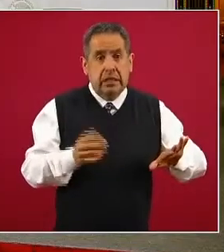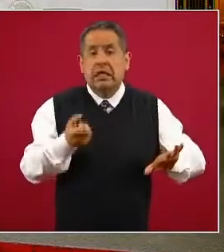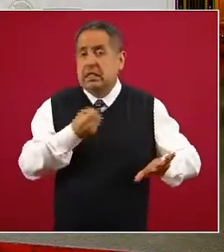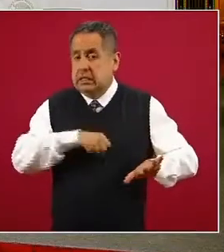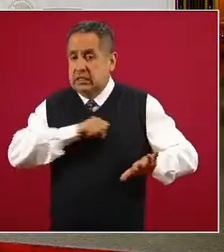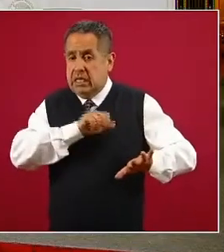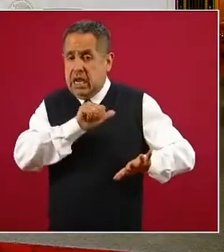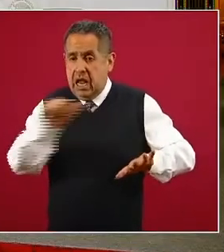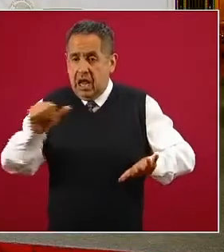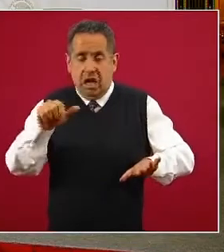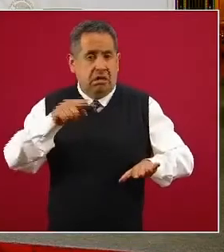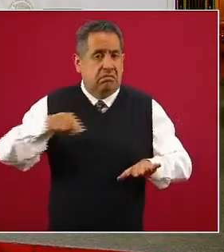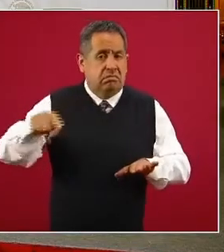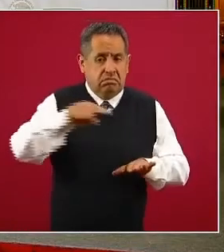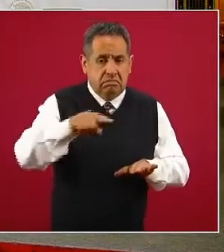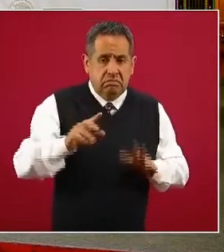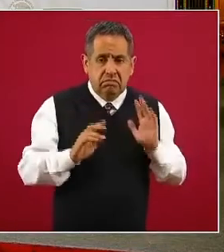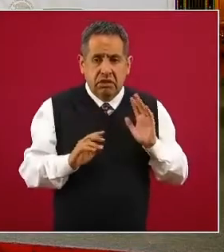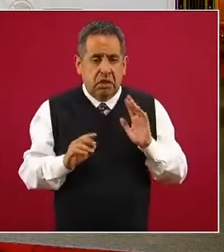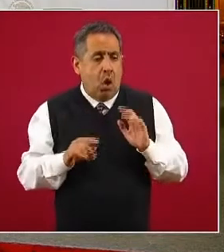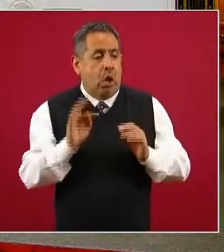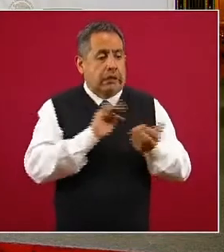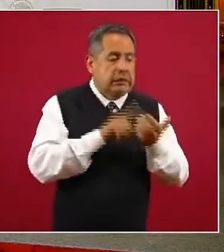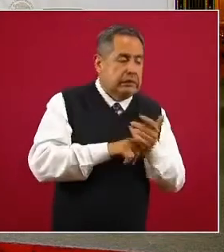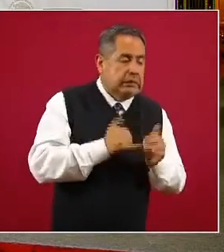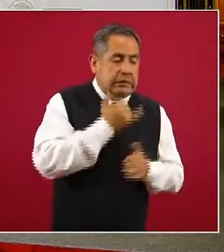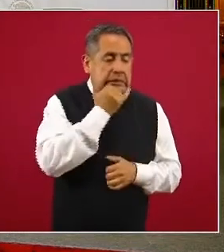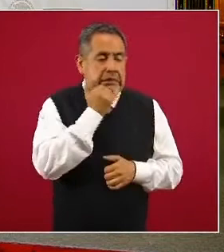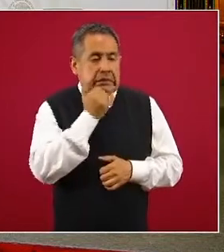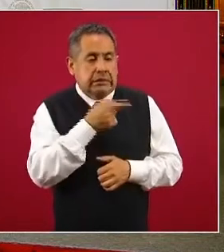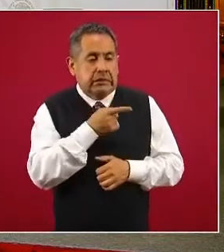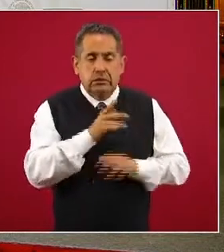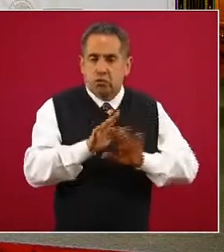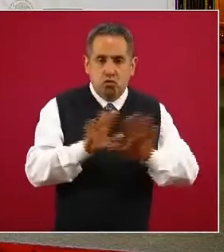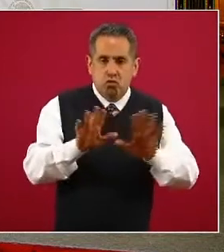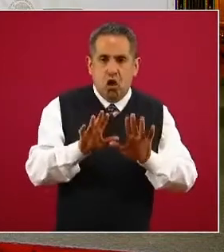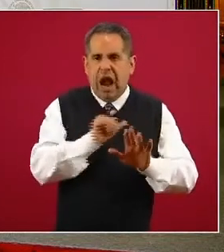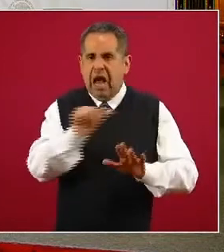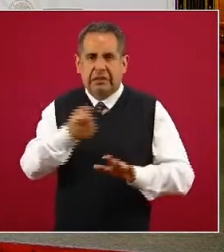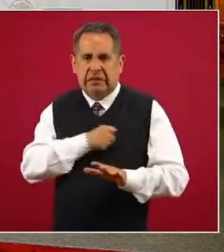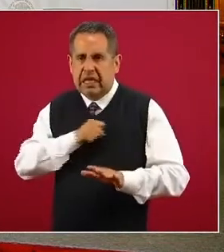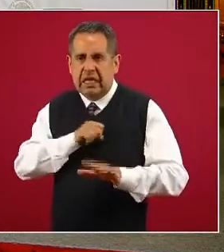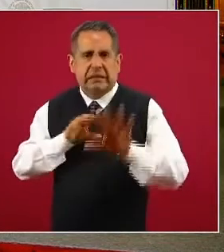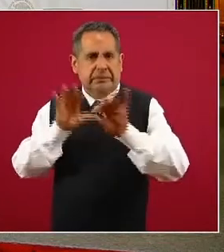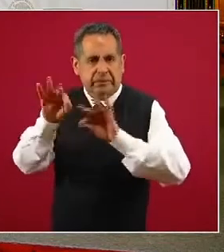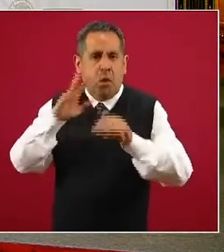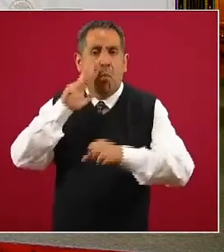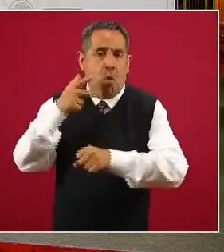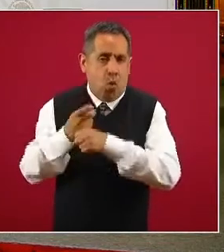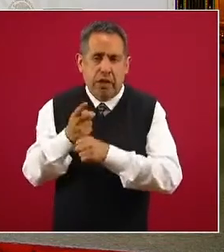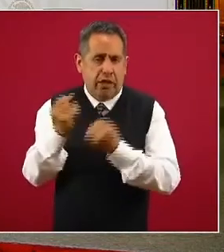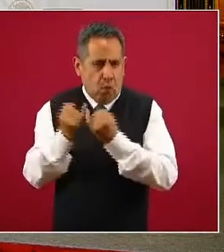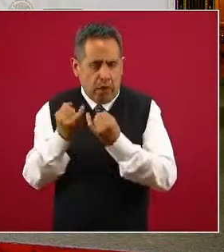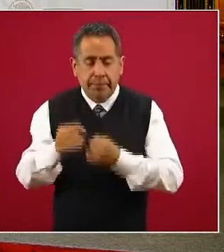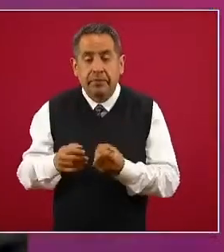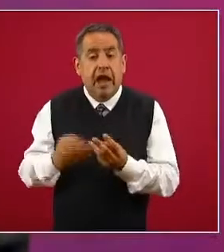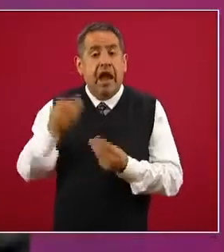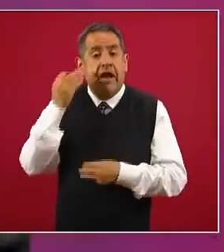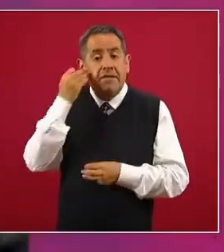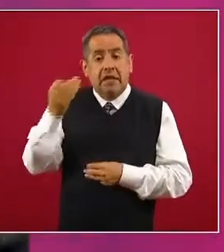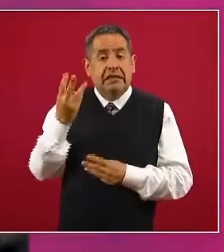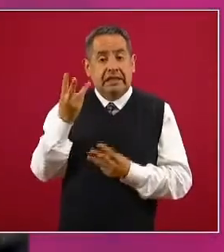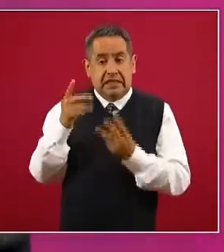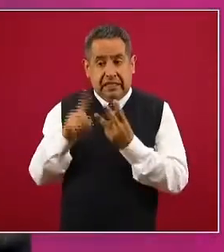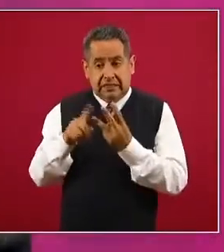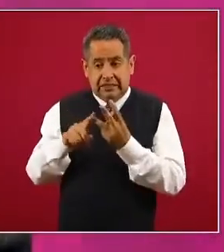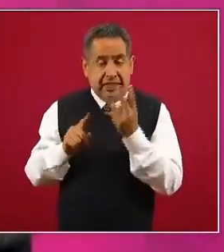puedan tener una susceptibilidad aumentada a cualquier nuevo producto. Y la fase 3 es un